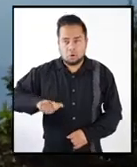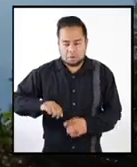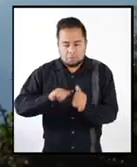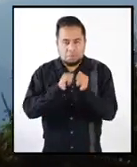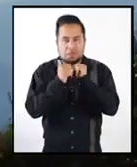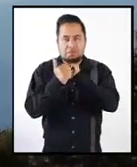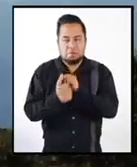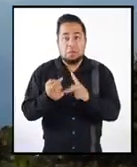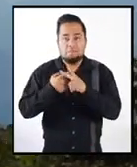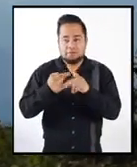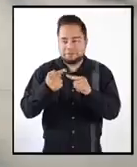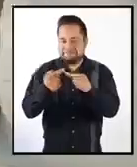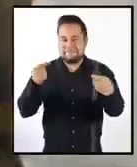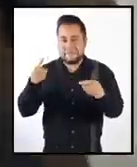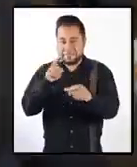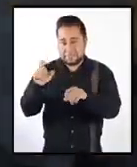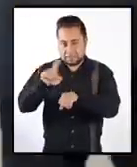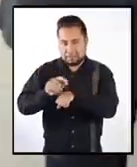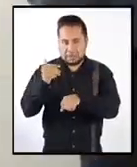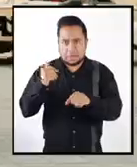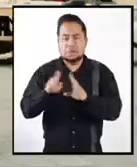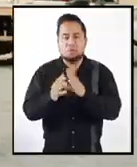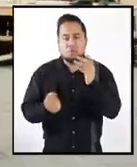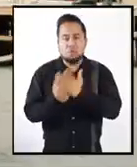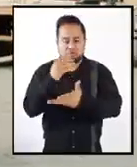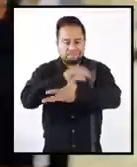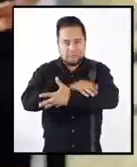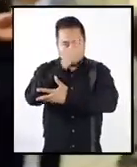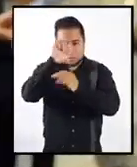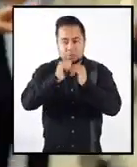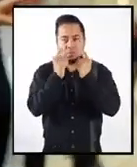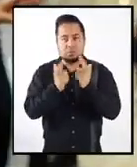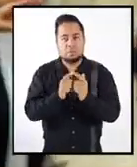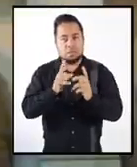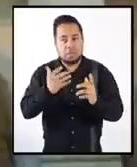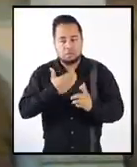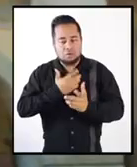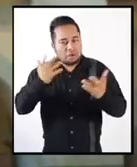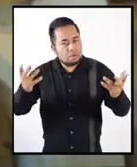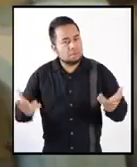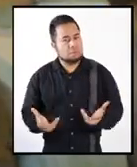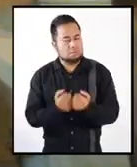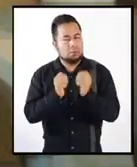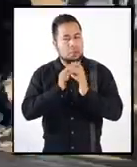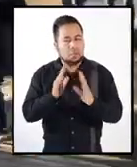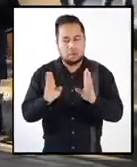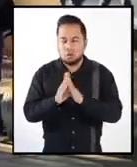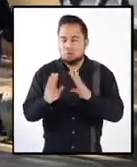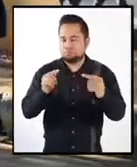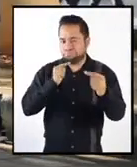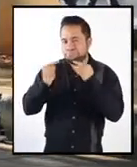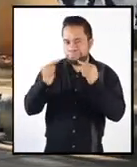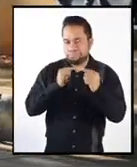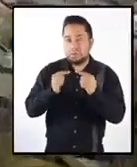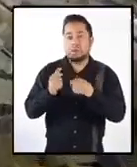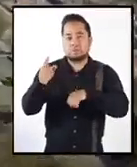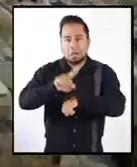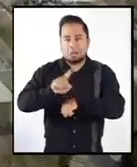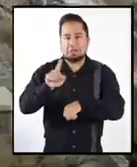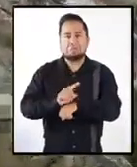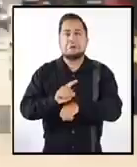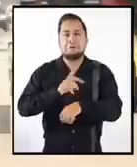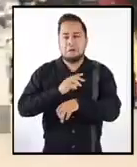el gobierno de la transformación comenzó hace 100 días con un nuevo pacto social recuperamos el Zócalo capitalino con diálogo